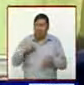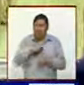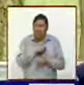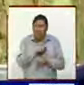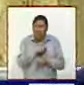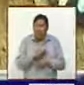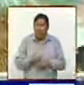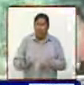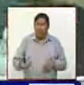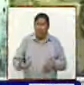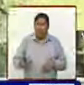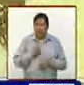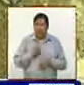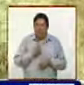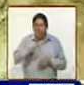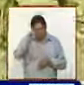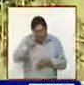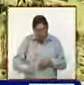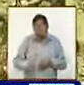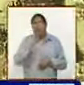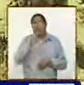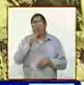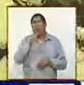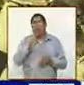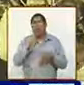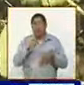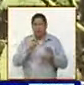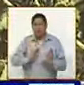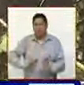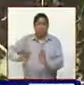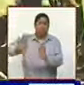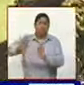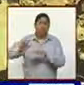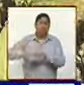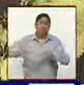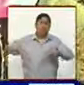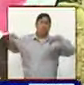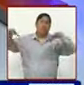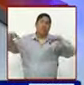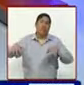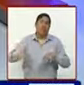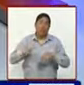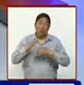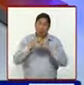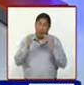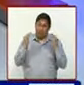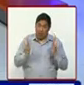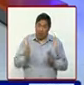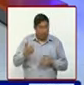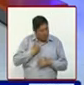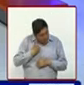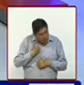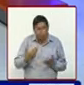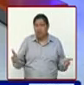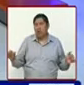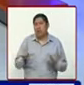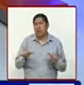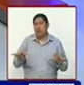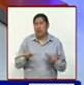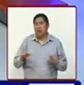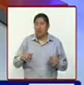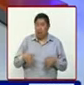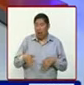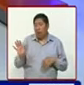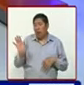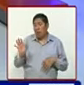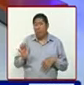como, claro, como lo hemos dicho, en la zona sur, quienes tienen que poner defensivos ante sus paredes y sus casas son también los vecinos. O sea, no se